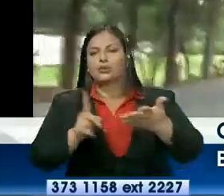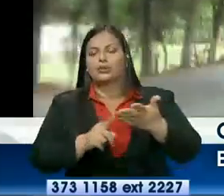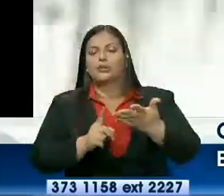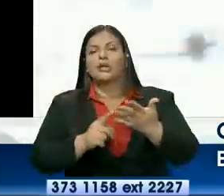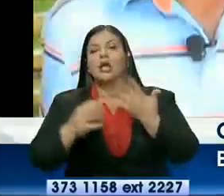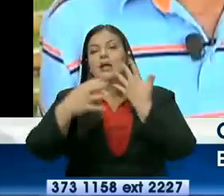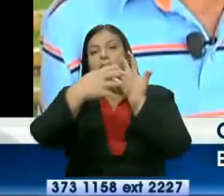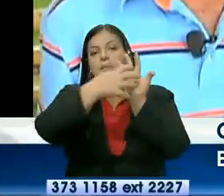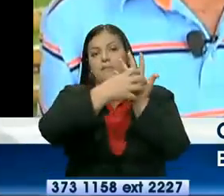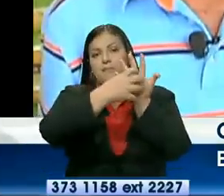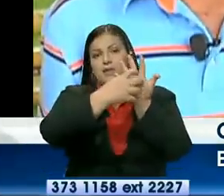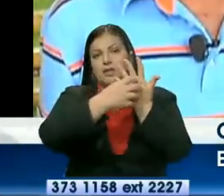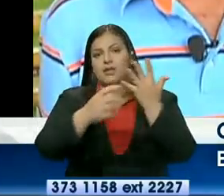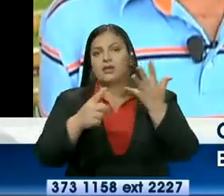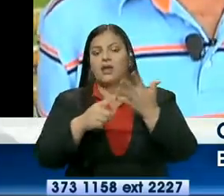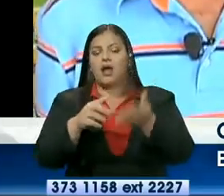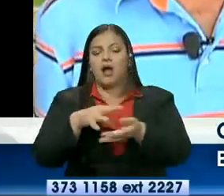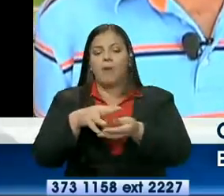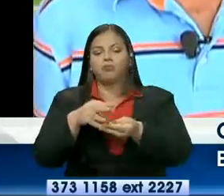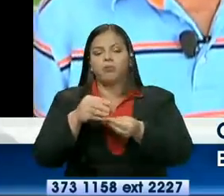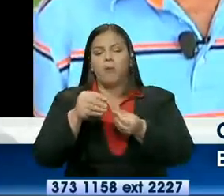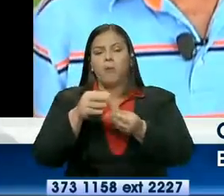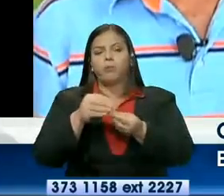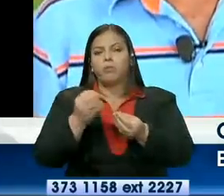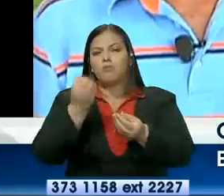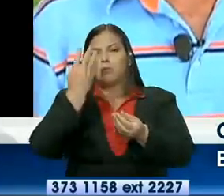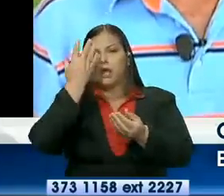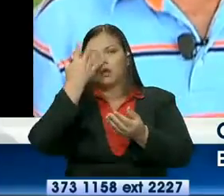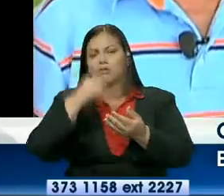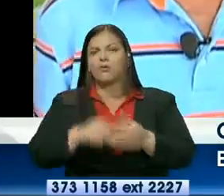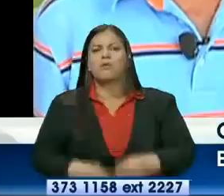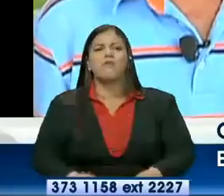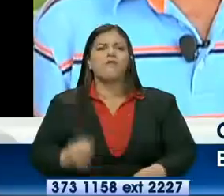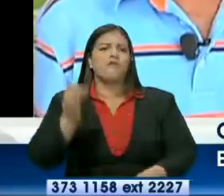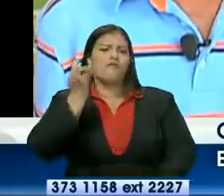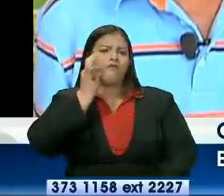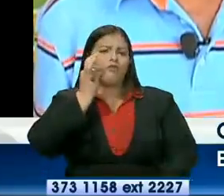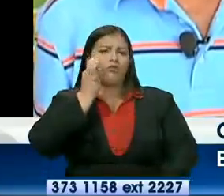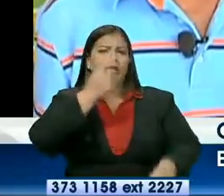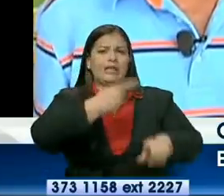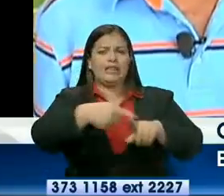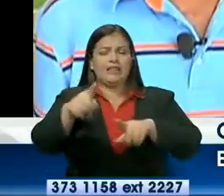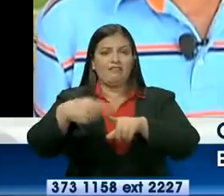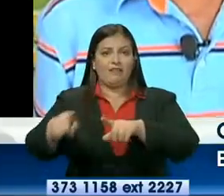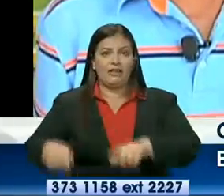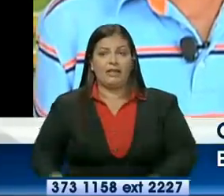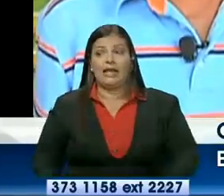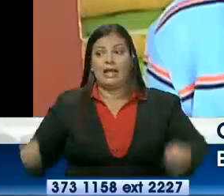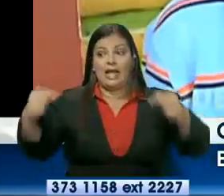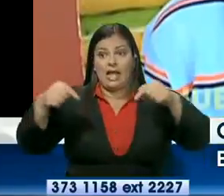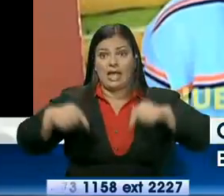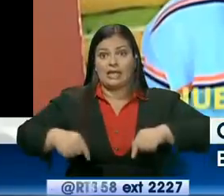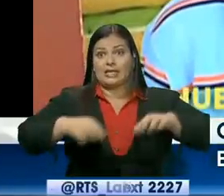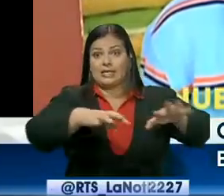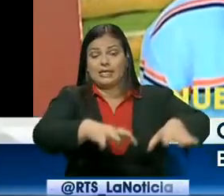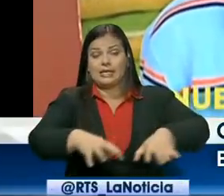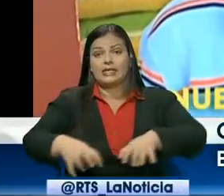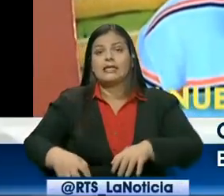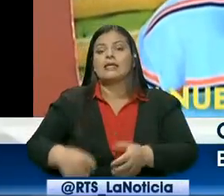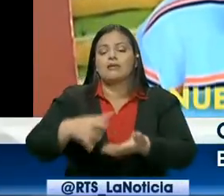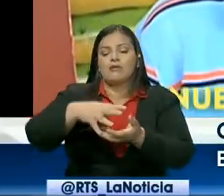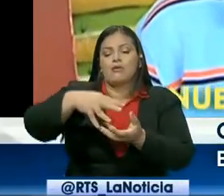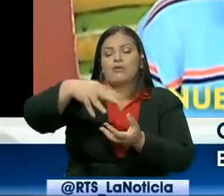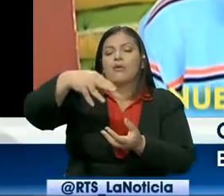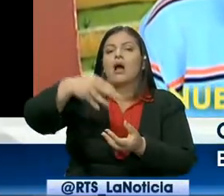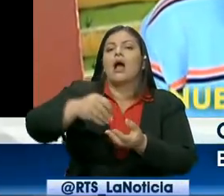frutales. Nuestro principal producto es el cacao de fino aroma que lo producimos aquí en nuestro cantón. La soya también